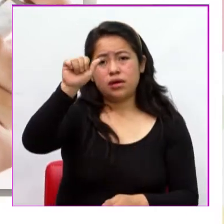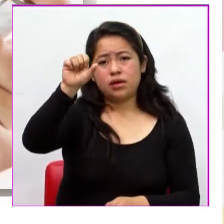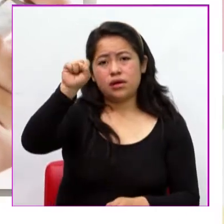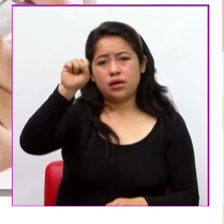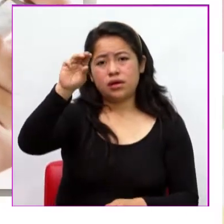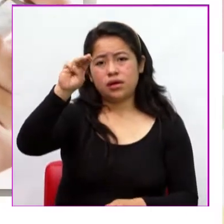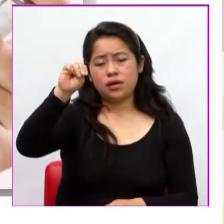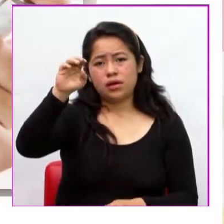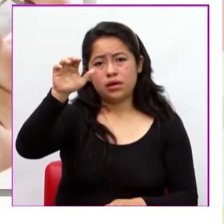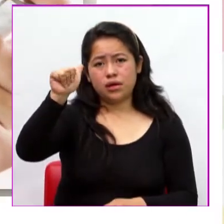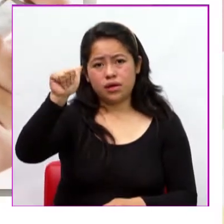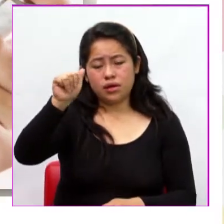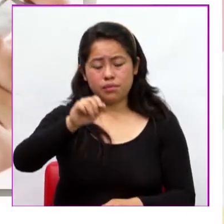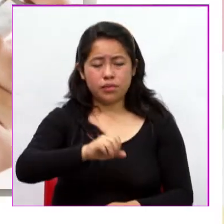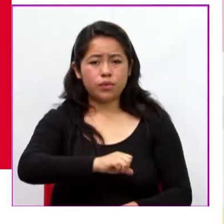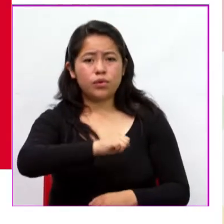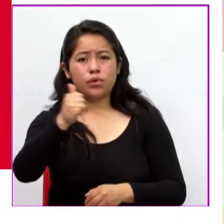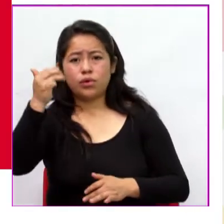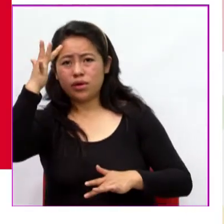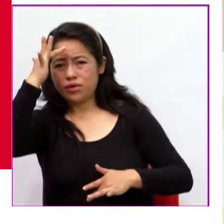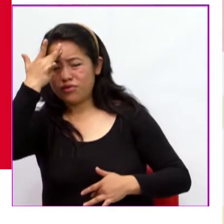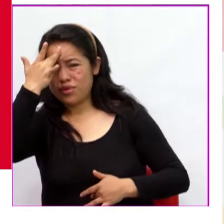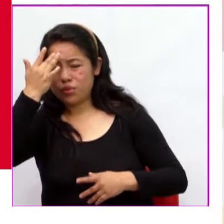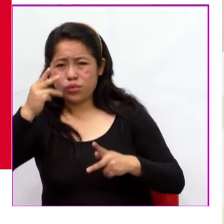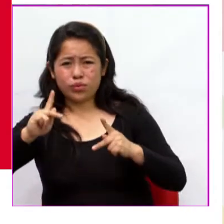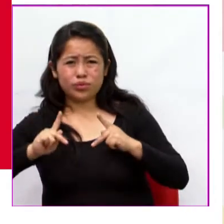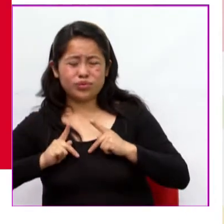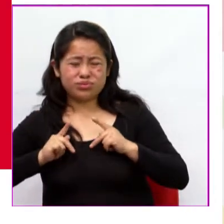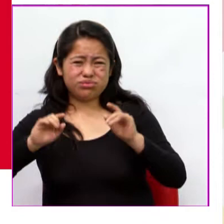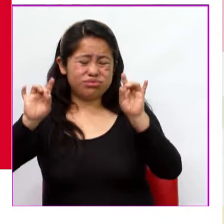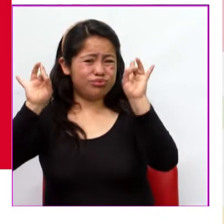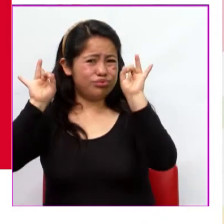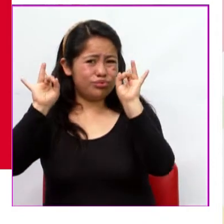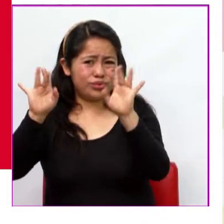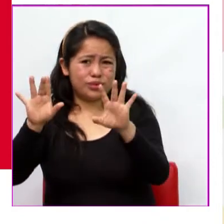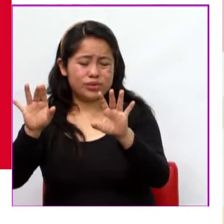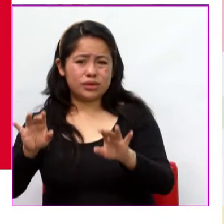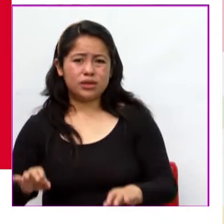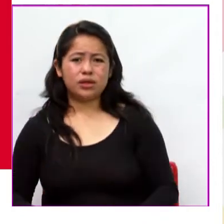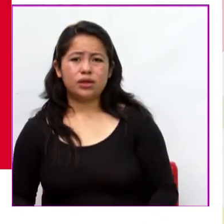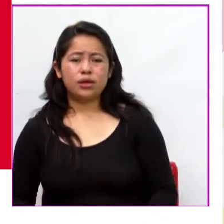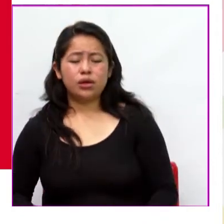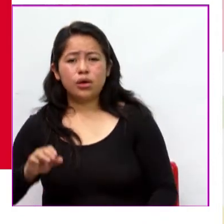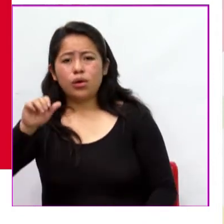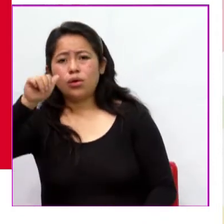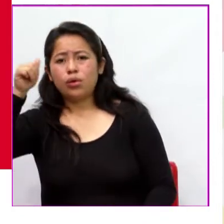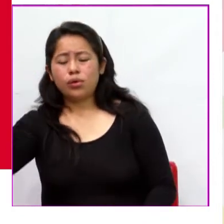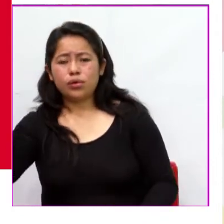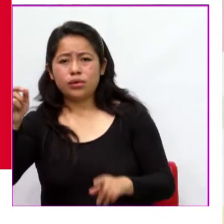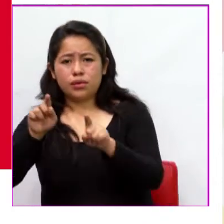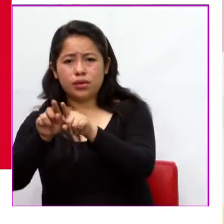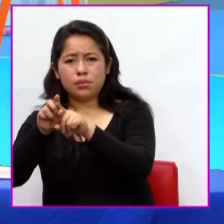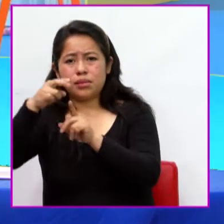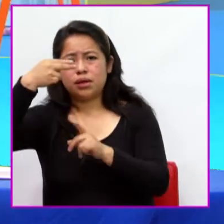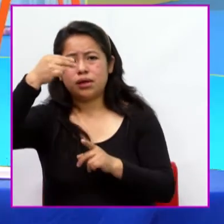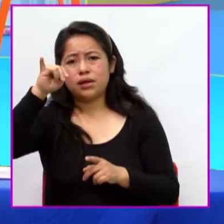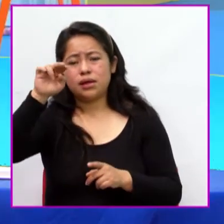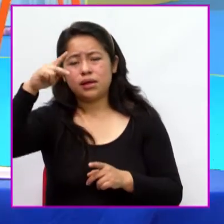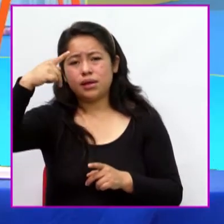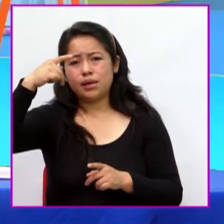las enfermedades pulmonares obstructivas crónicas, la hipertensión pulmonar y